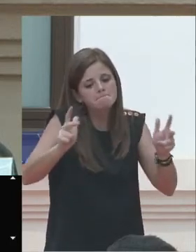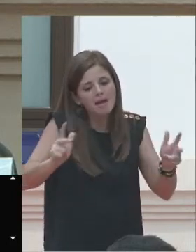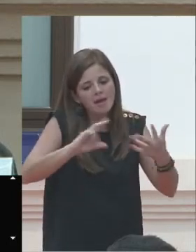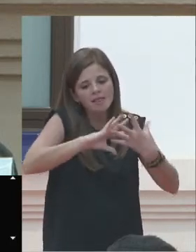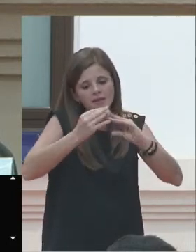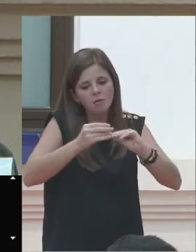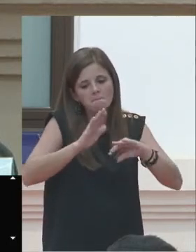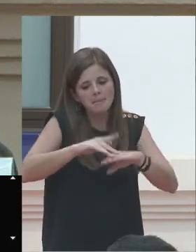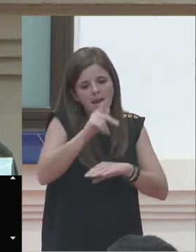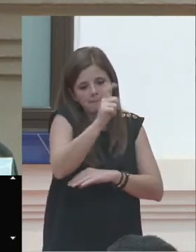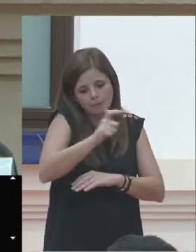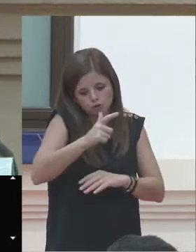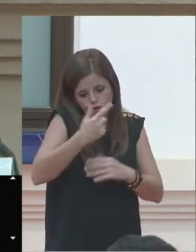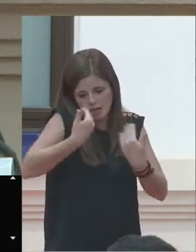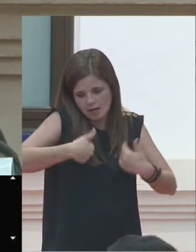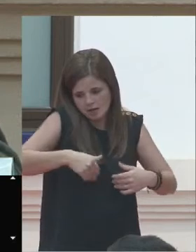personas.